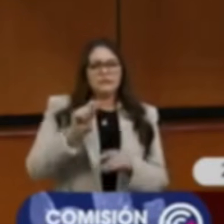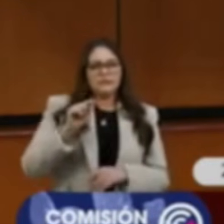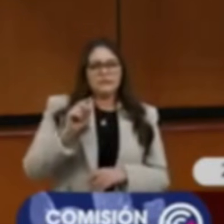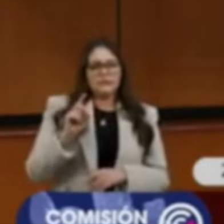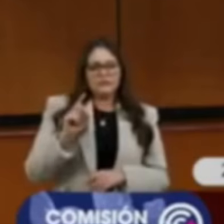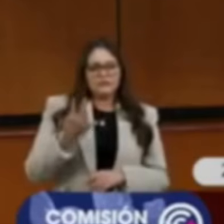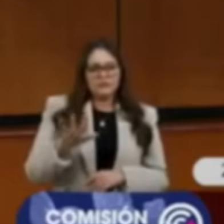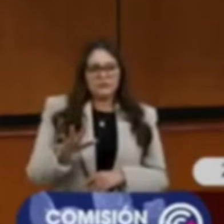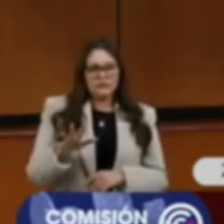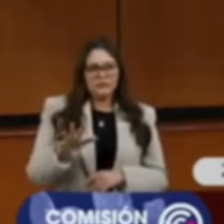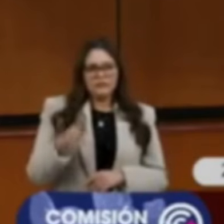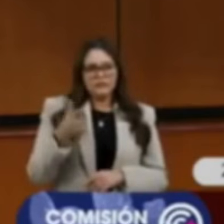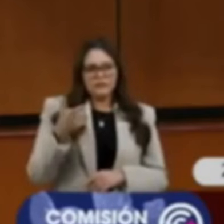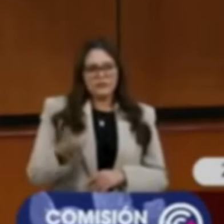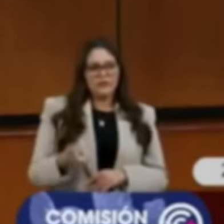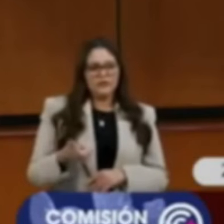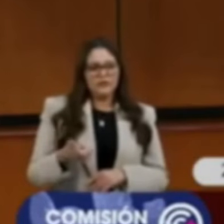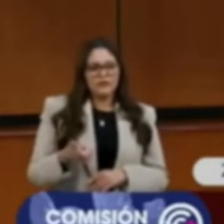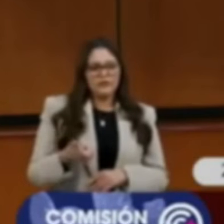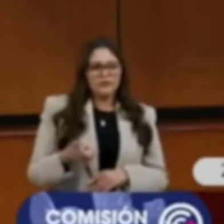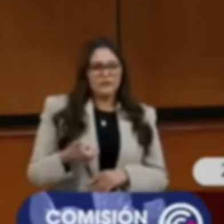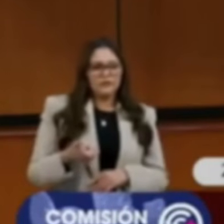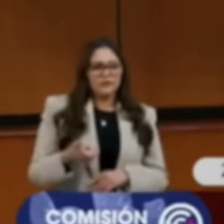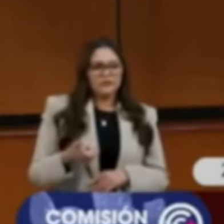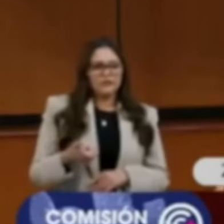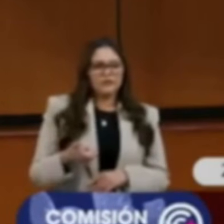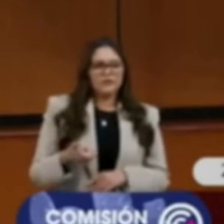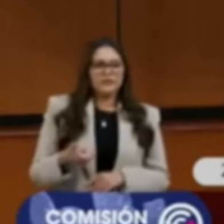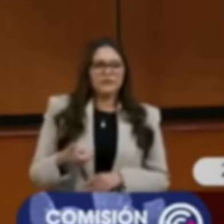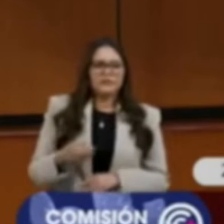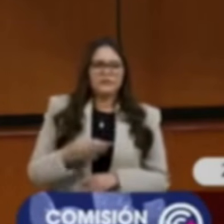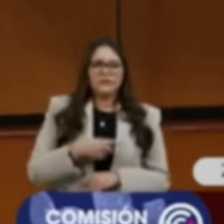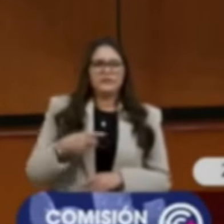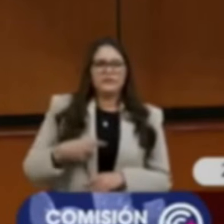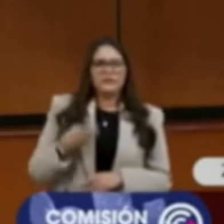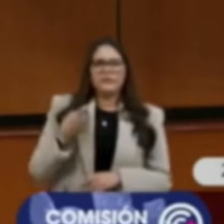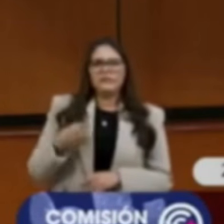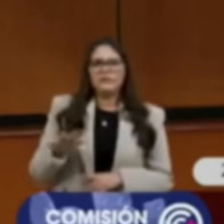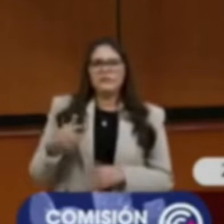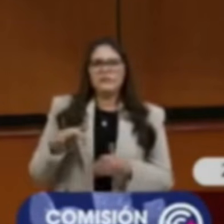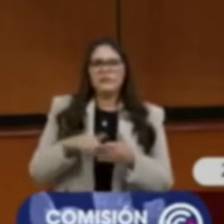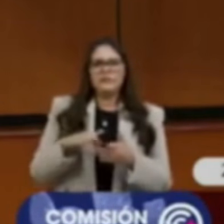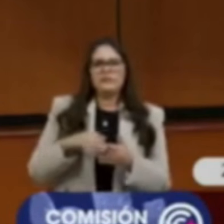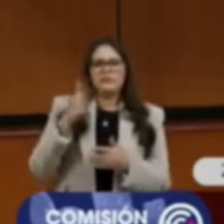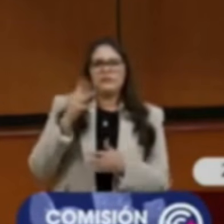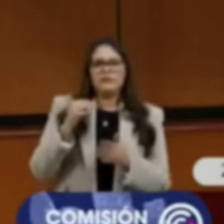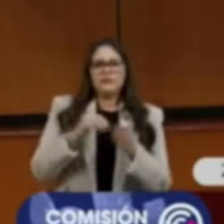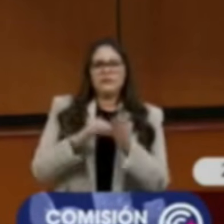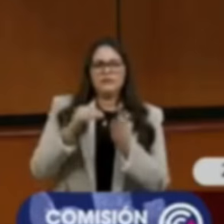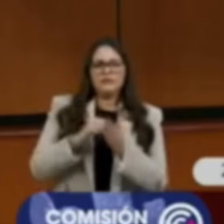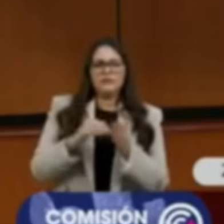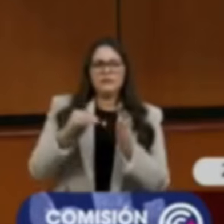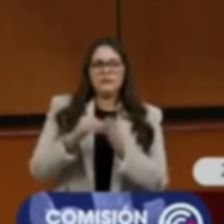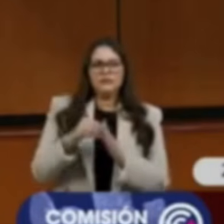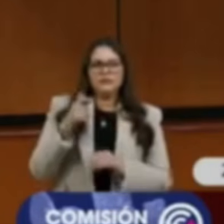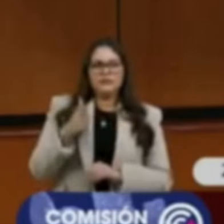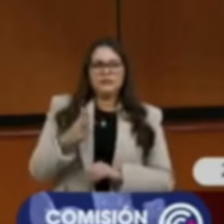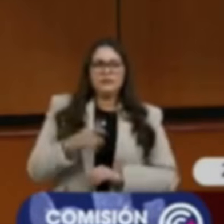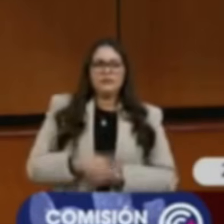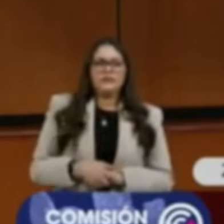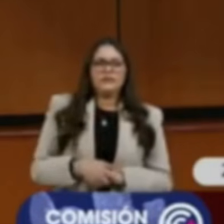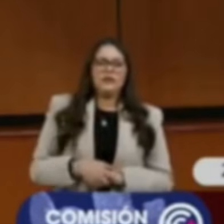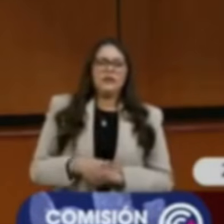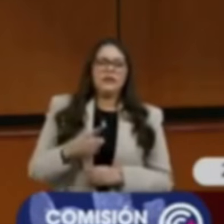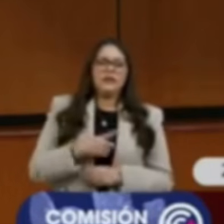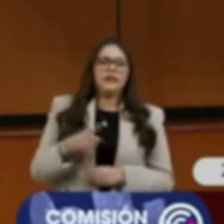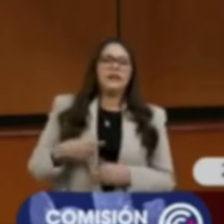166.476.735 pesos. Esto es, y la proyección alcanzada que se tiene son 4,000 millones de pesos. Eso es el daño que ustedes